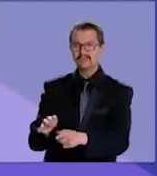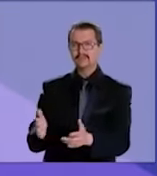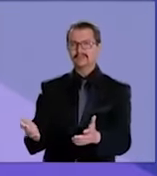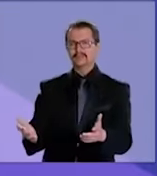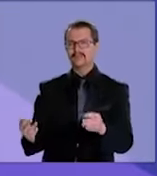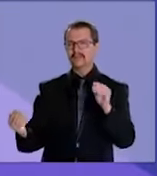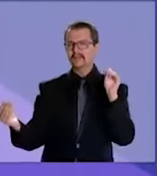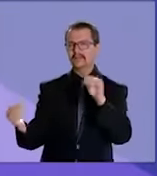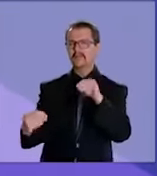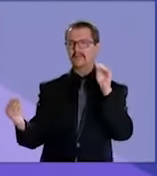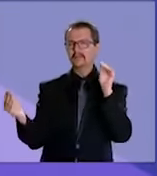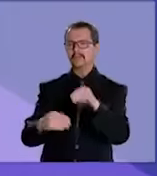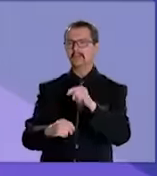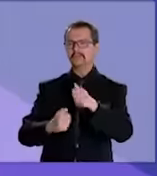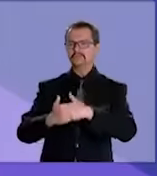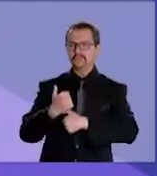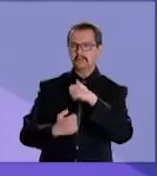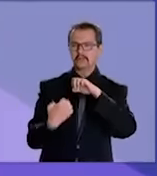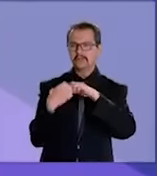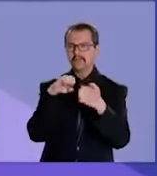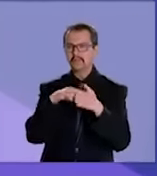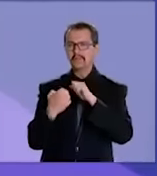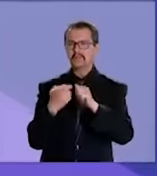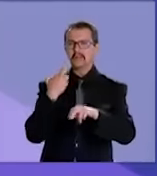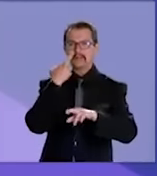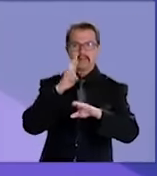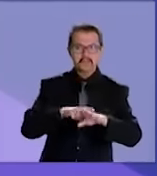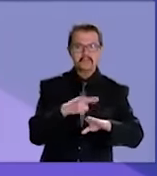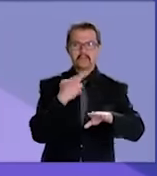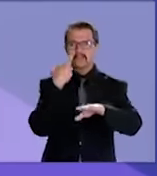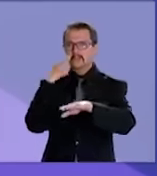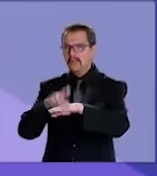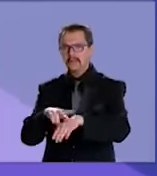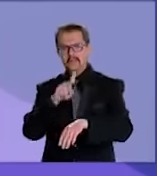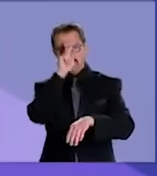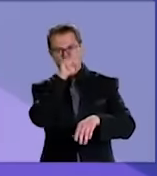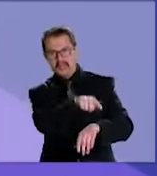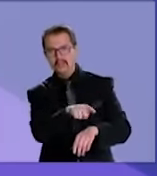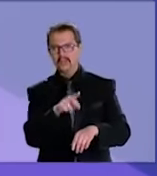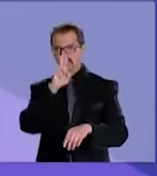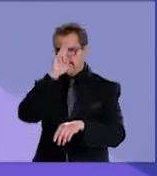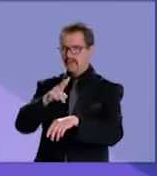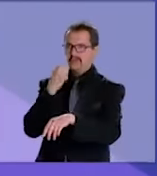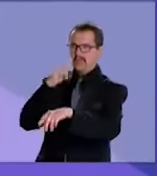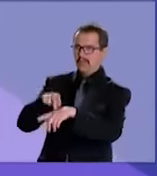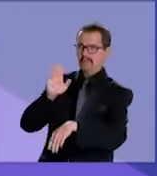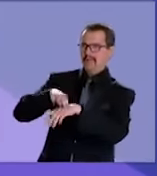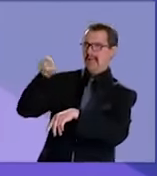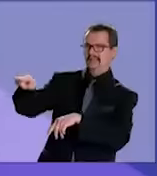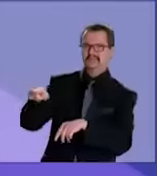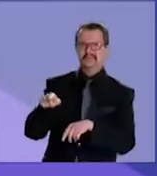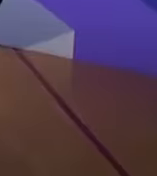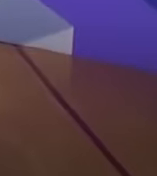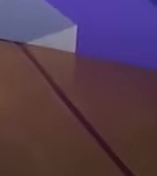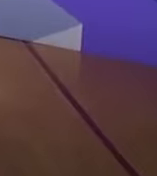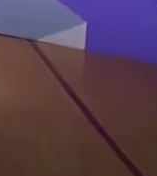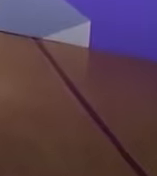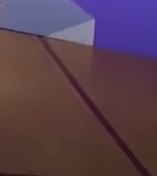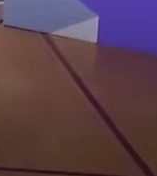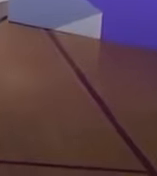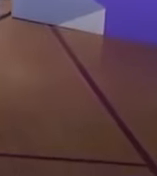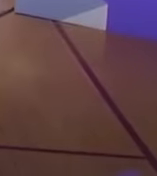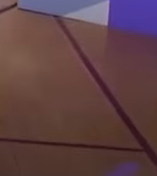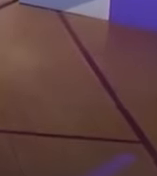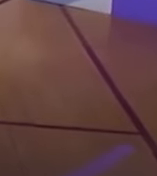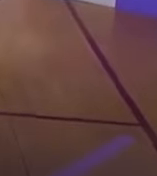es más rata de uno de otro. A ver quién es más venenoso uno de otro. Si ven, no me han dicho nada a mí.